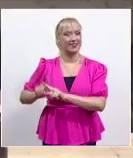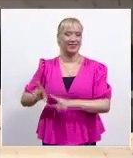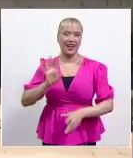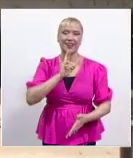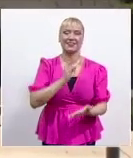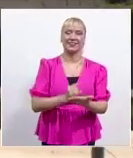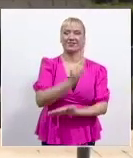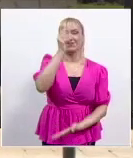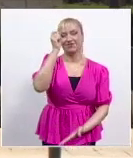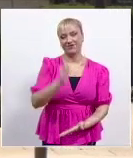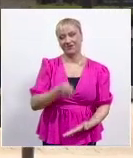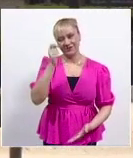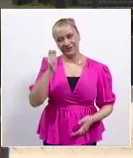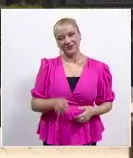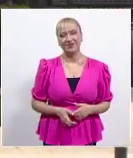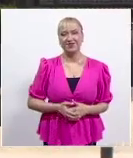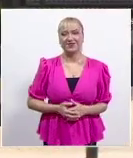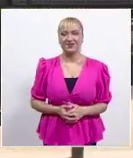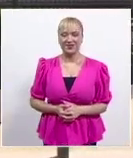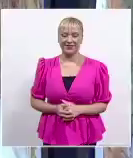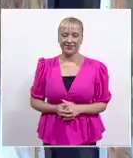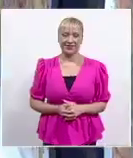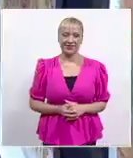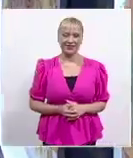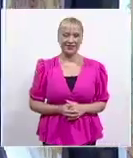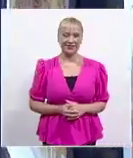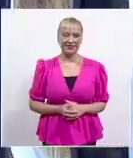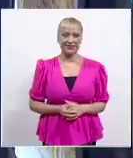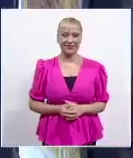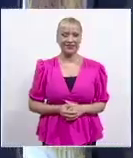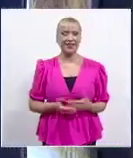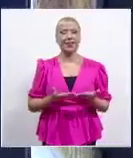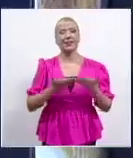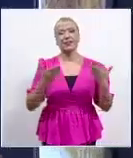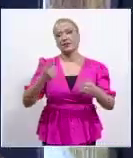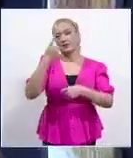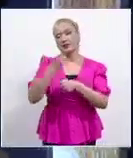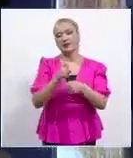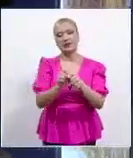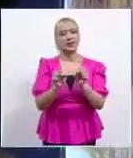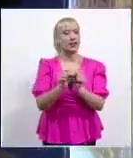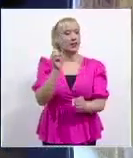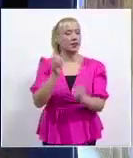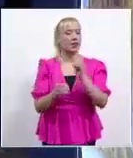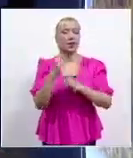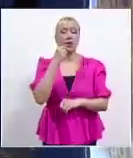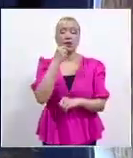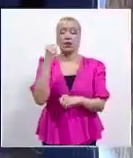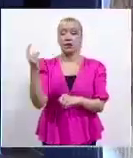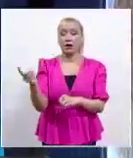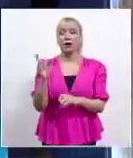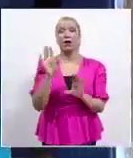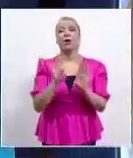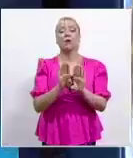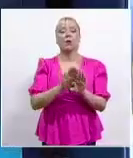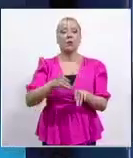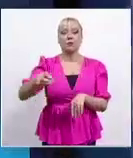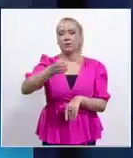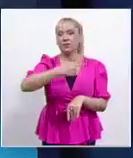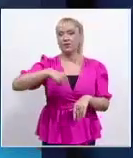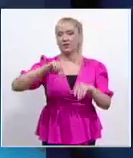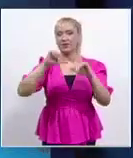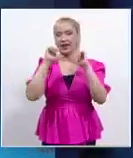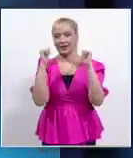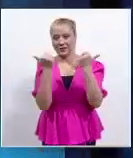de la Federación, Mario López Peña. La primera sala de la Corte estableció que las organizaciones de